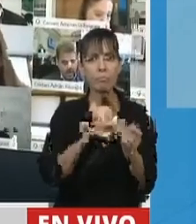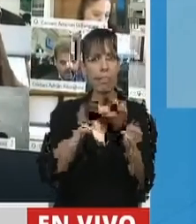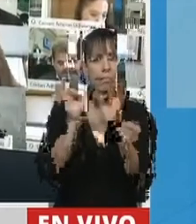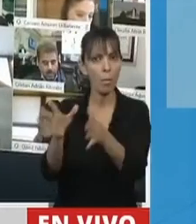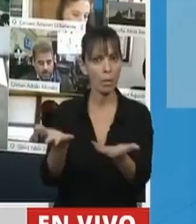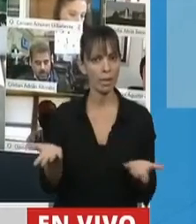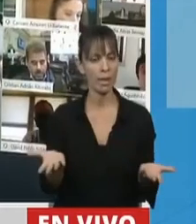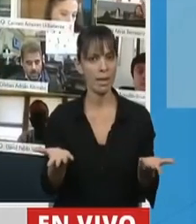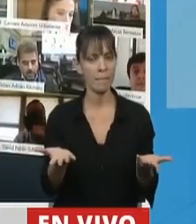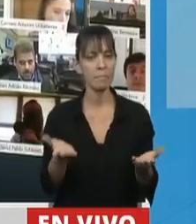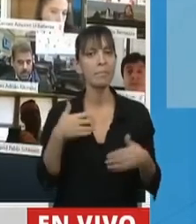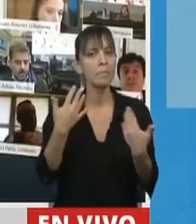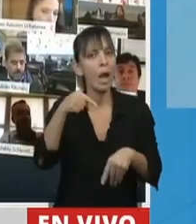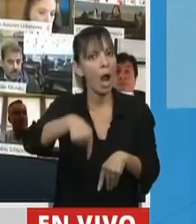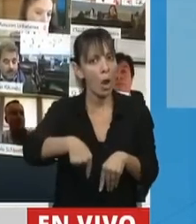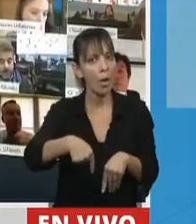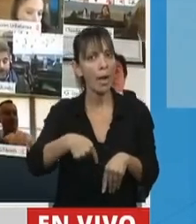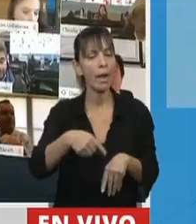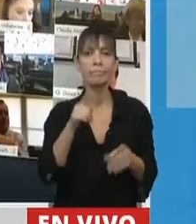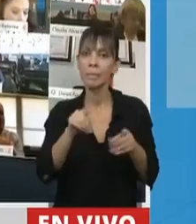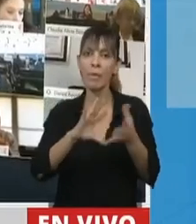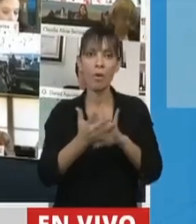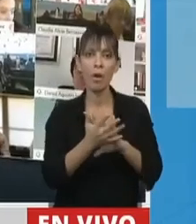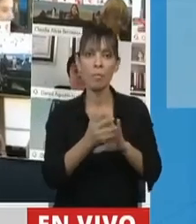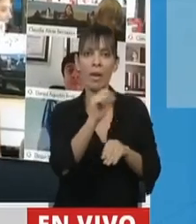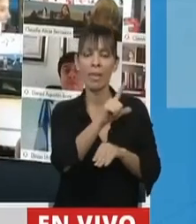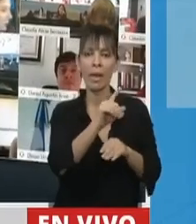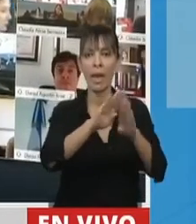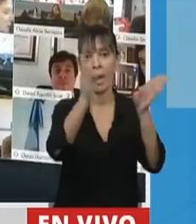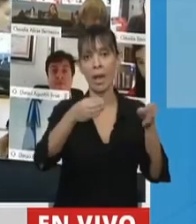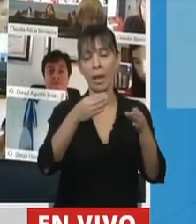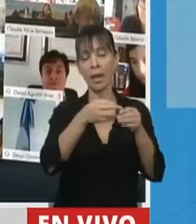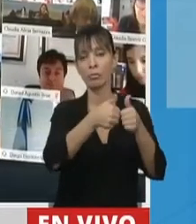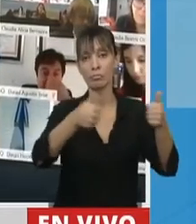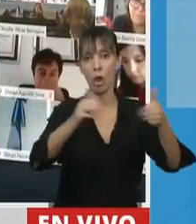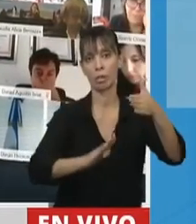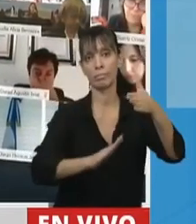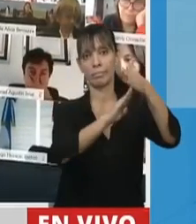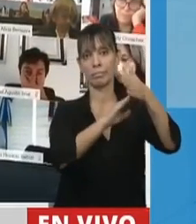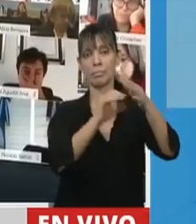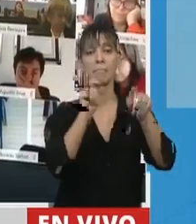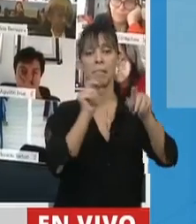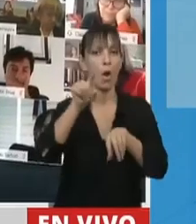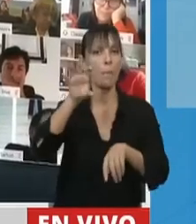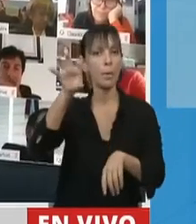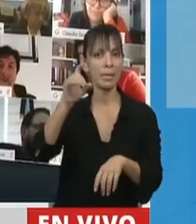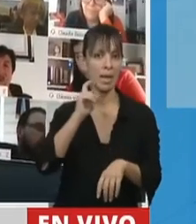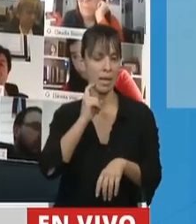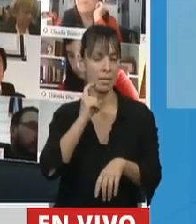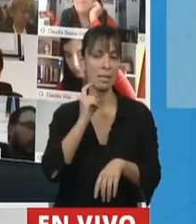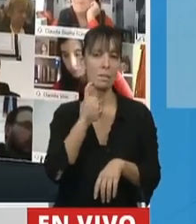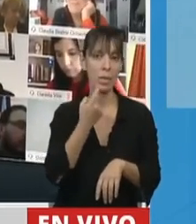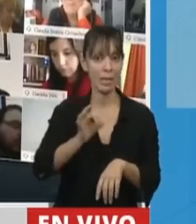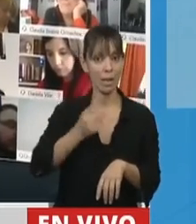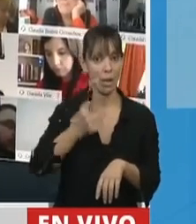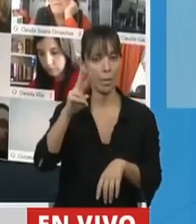Con lo cual, en este caso, contrariando lo que es la doctrina de la Corte Suprema en el caso Provincia de San Luis del 2003, se